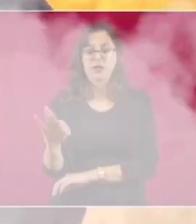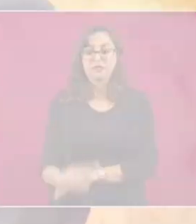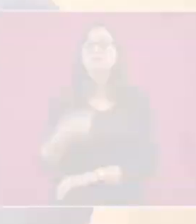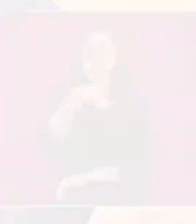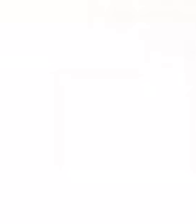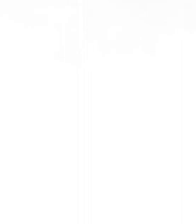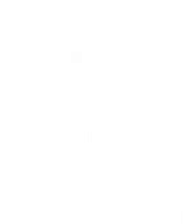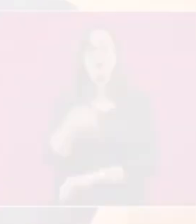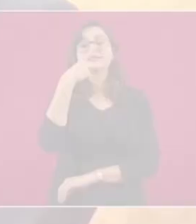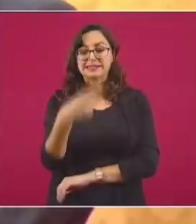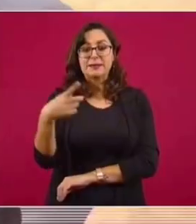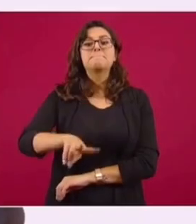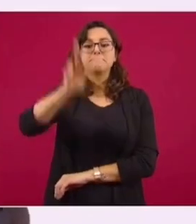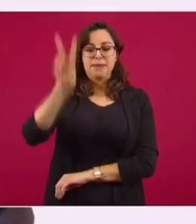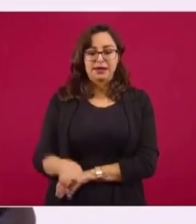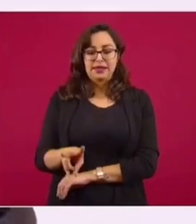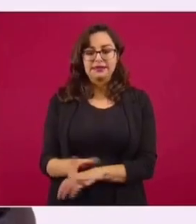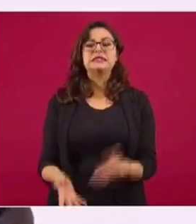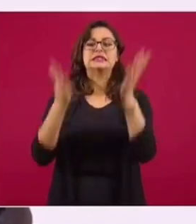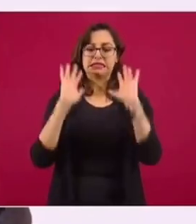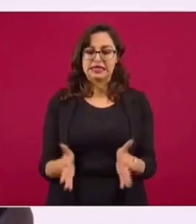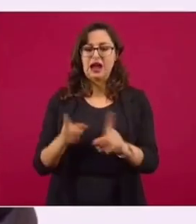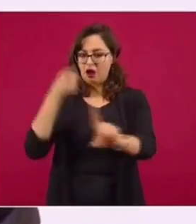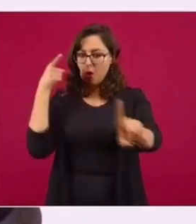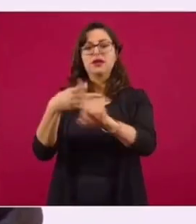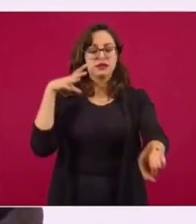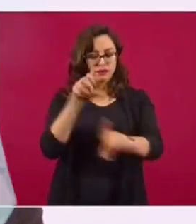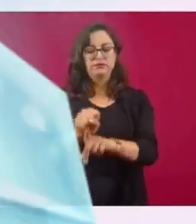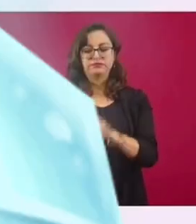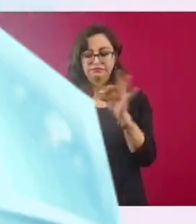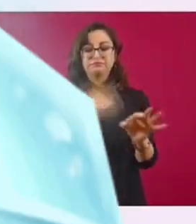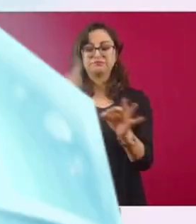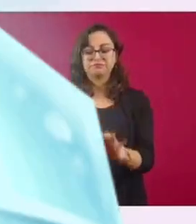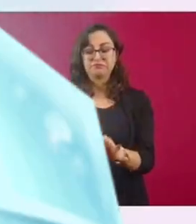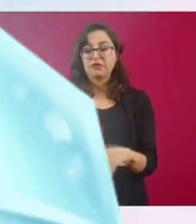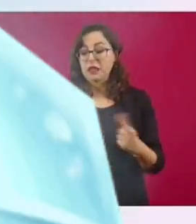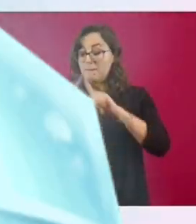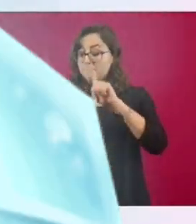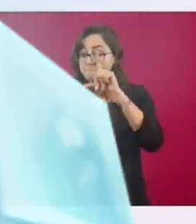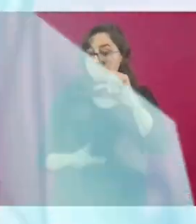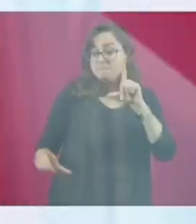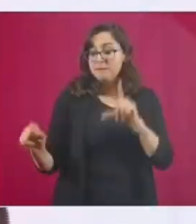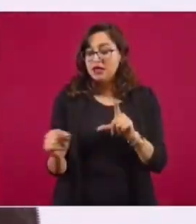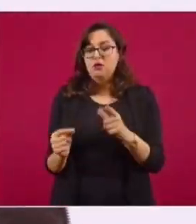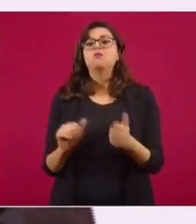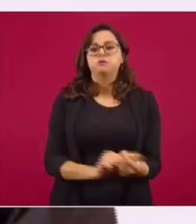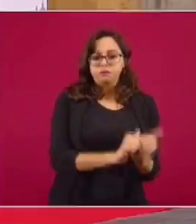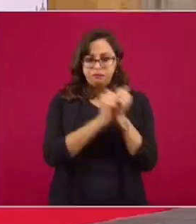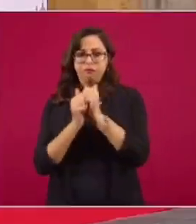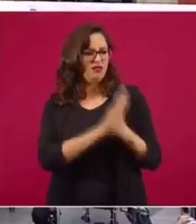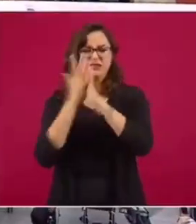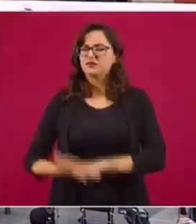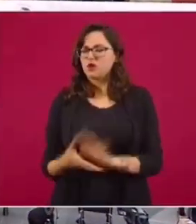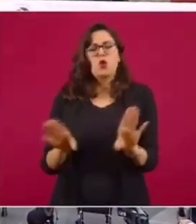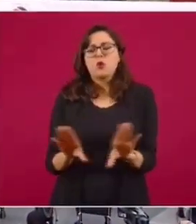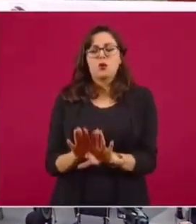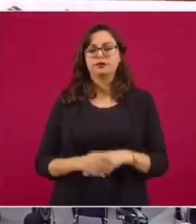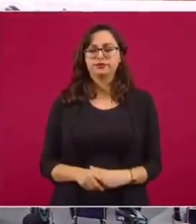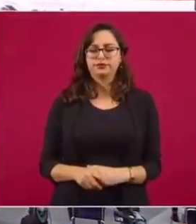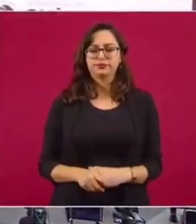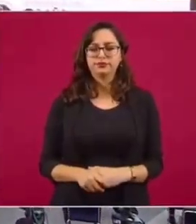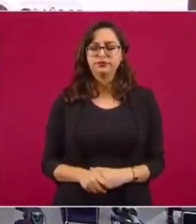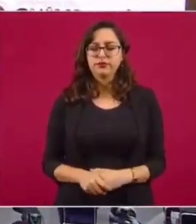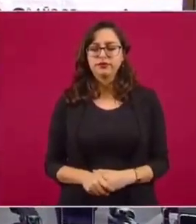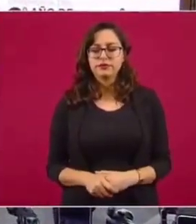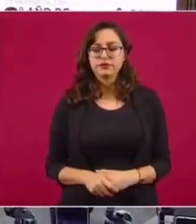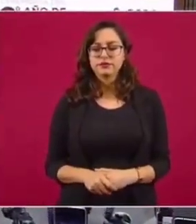afirmar que ya logramos ese objetivo. Repito, sentar las bases para la transformación de México. Consiste en que